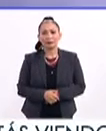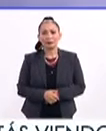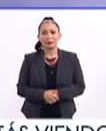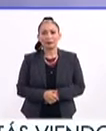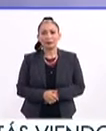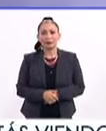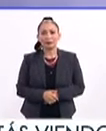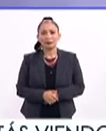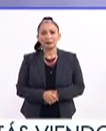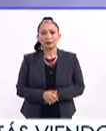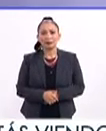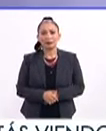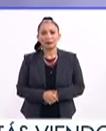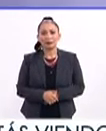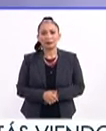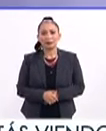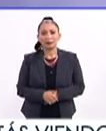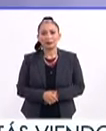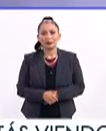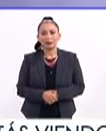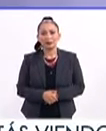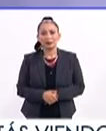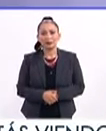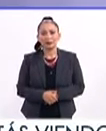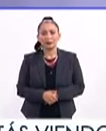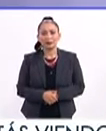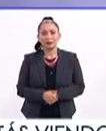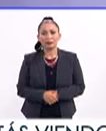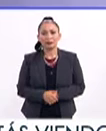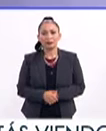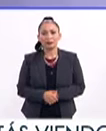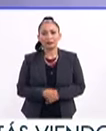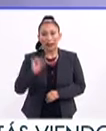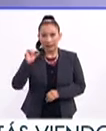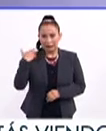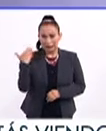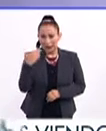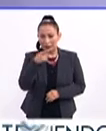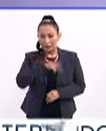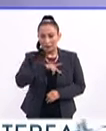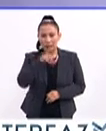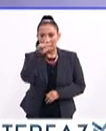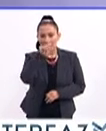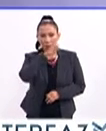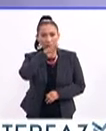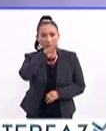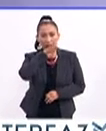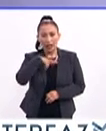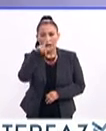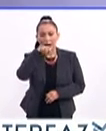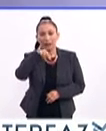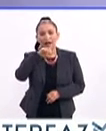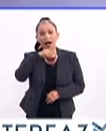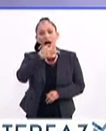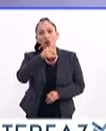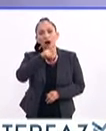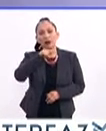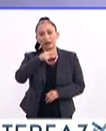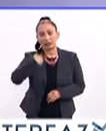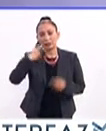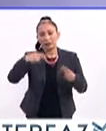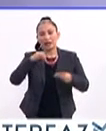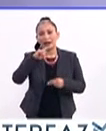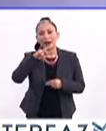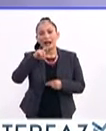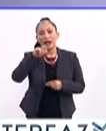Valeva Guerrero, ni Mantimetzlaspaloba y Canonahuatlastol. Acabo de decir en mi lengua materna, que es la lengua náhuatl. Me llamo